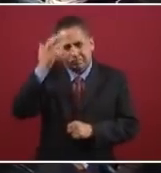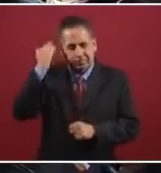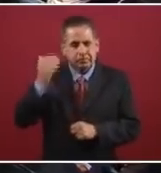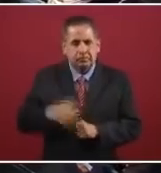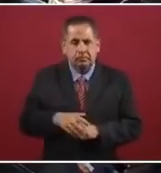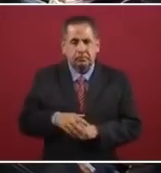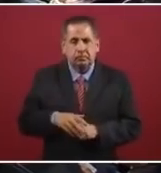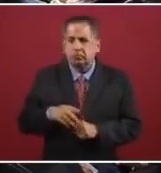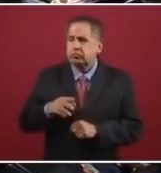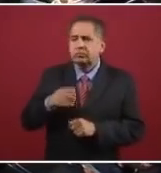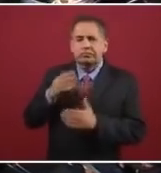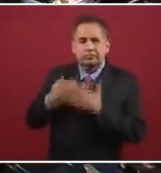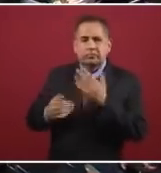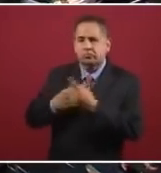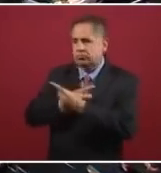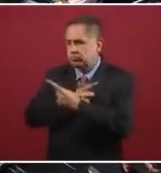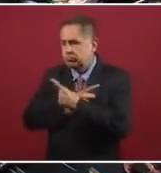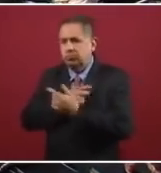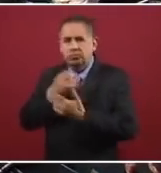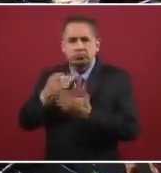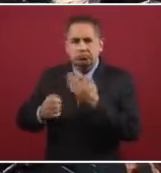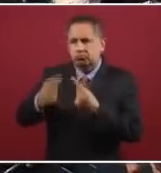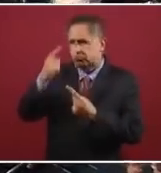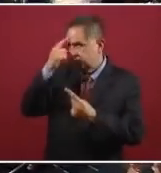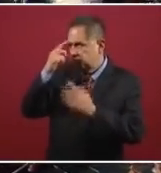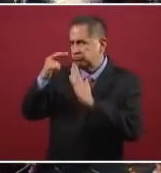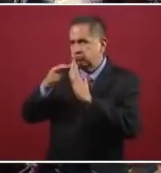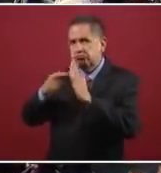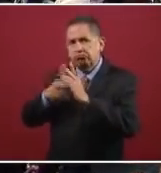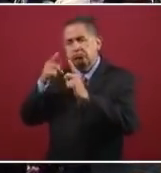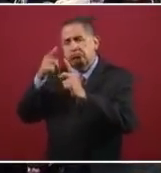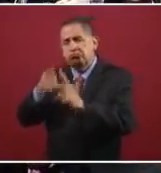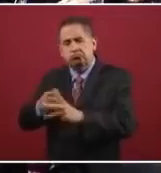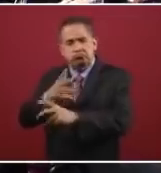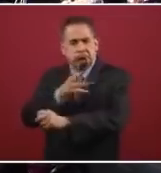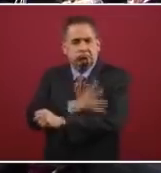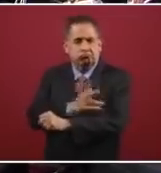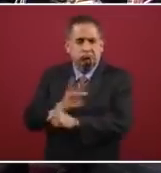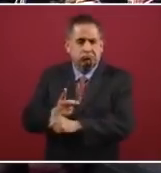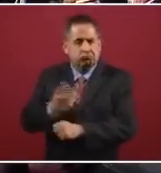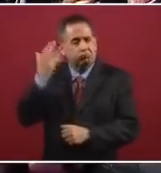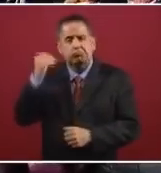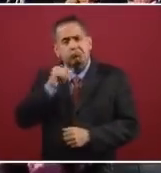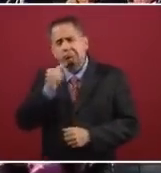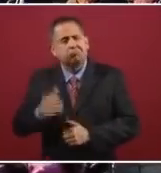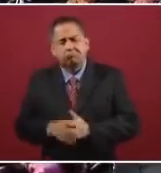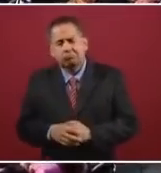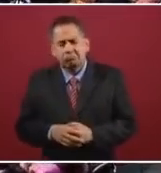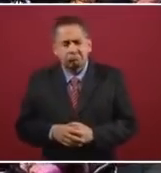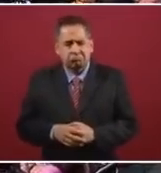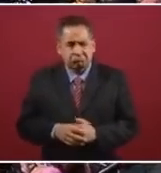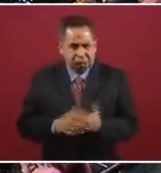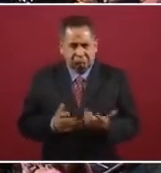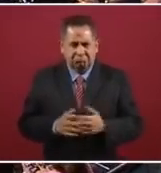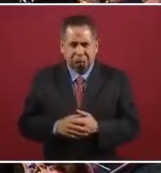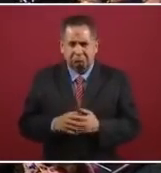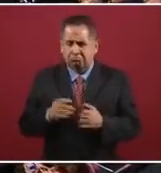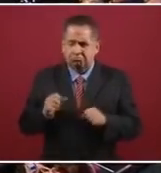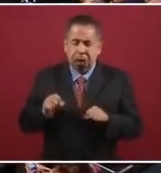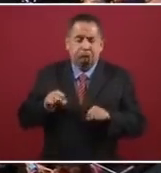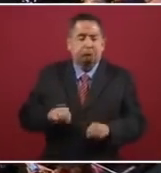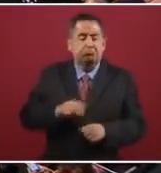no los principios, no los ideales, no la honestidad. El que llegaba a un